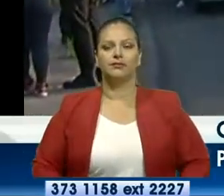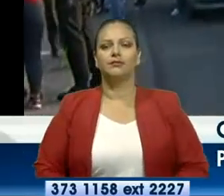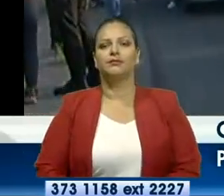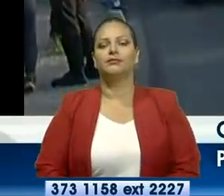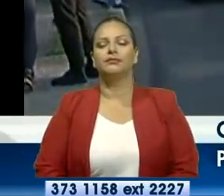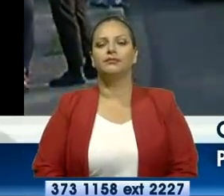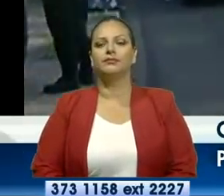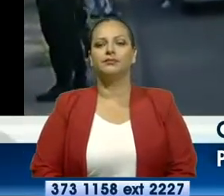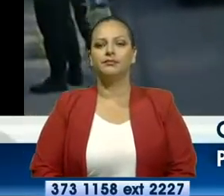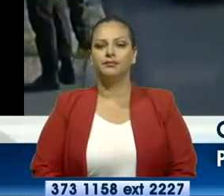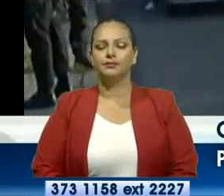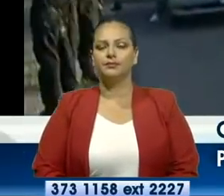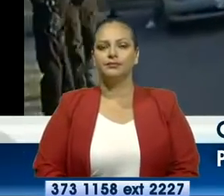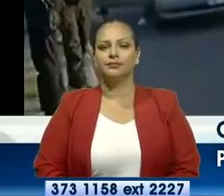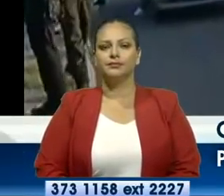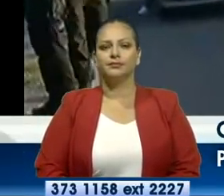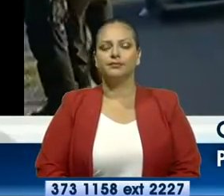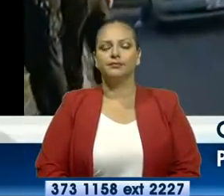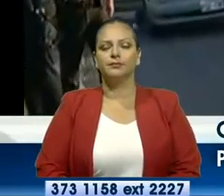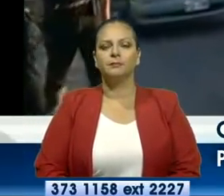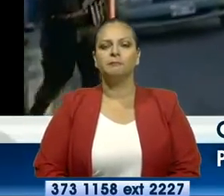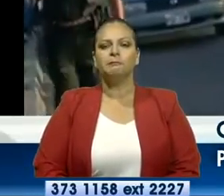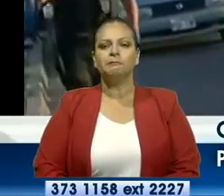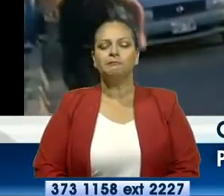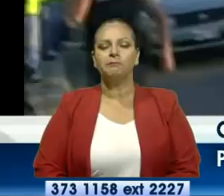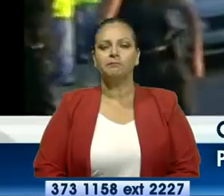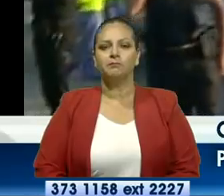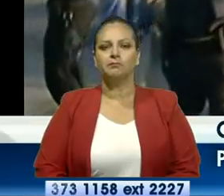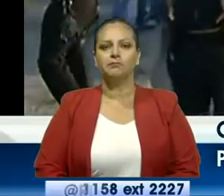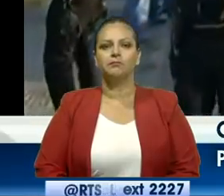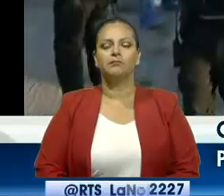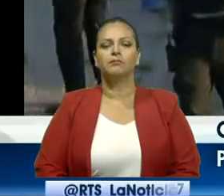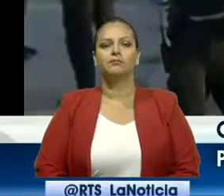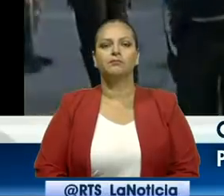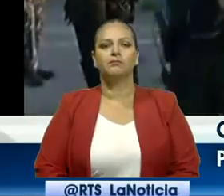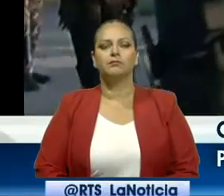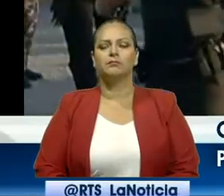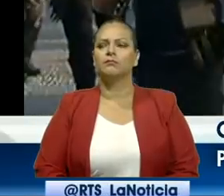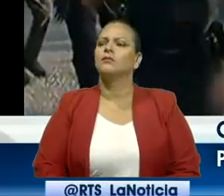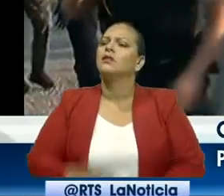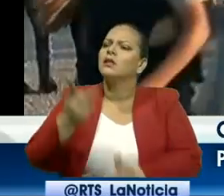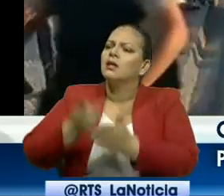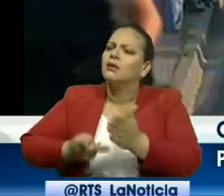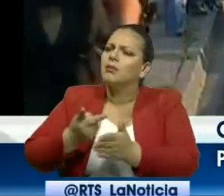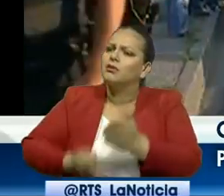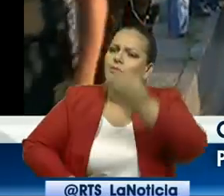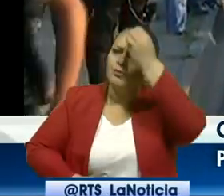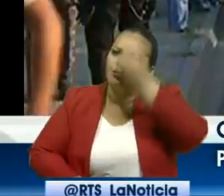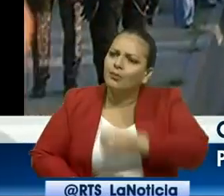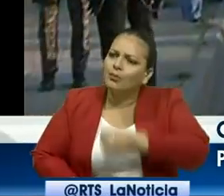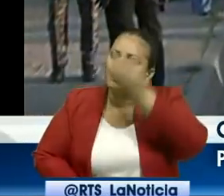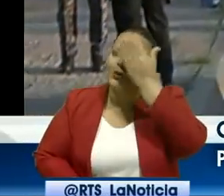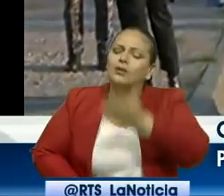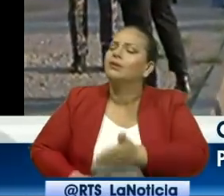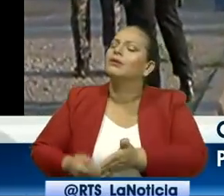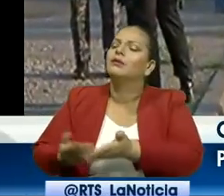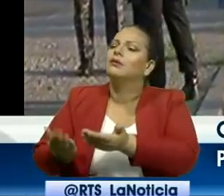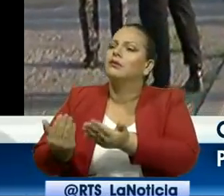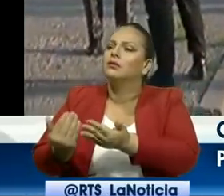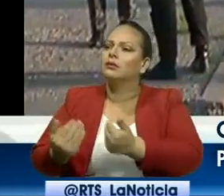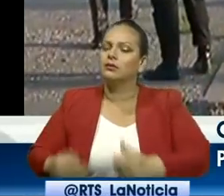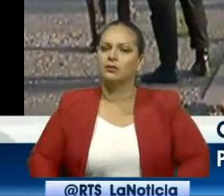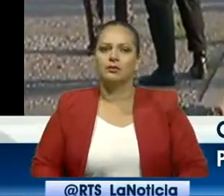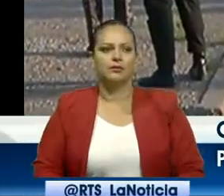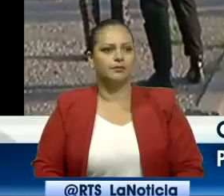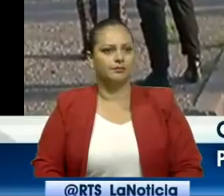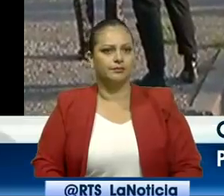poder recuperar lo sustraído. Aparentemente es un vehículo. Amiga, muy buenos días. ¿Les acaban de robar? Sí, le robaron a la...